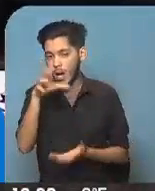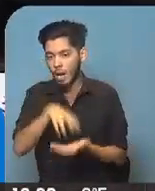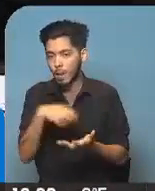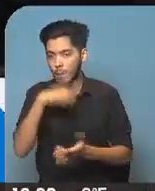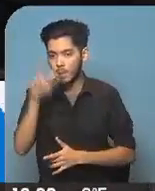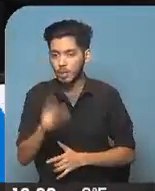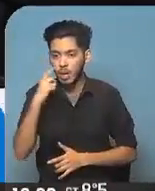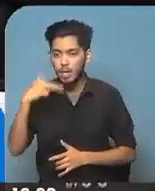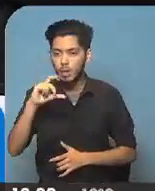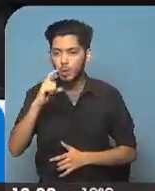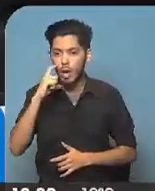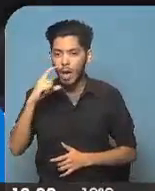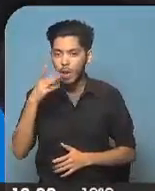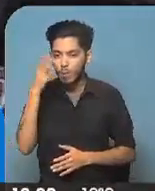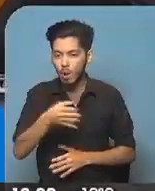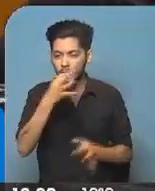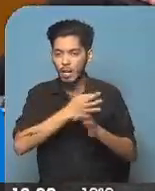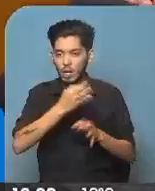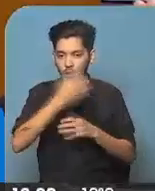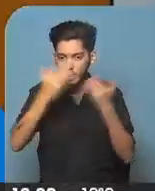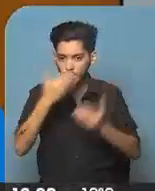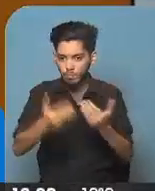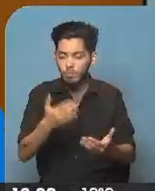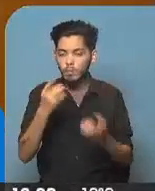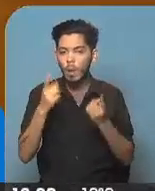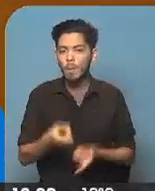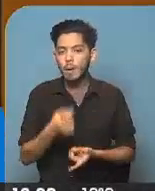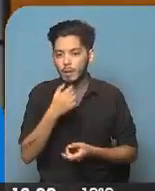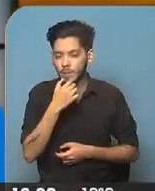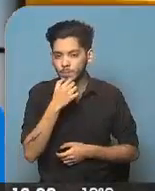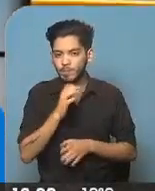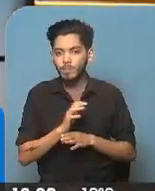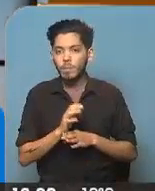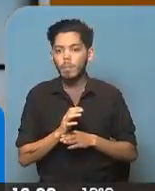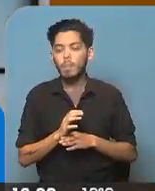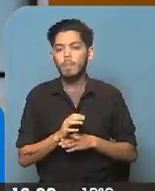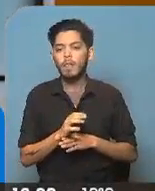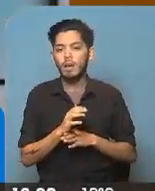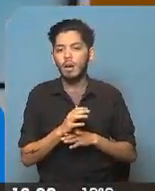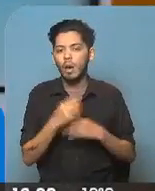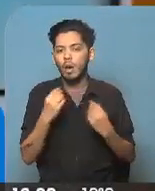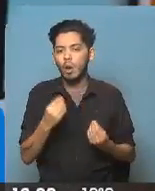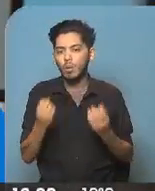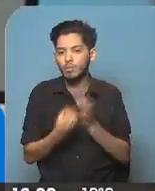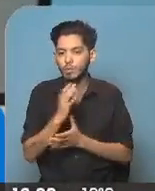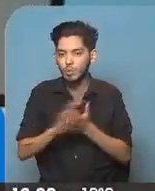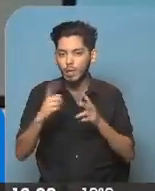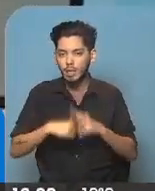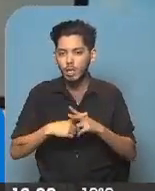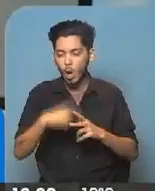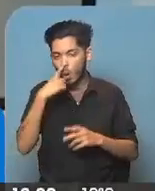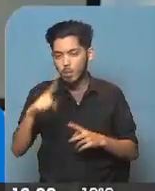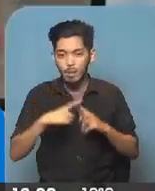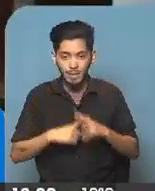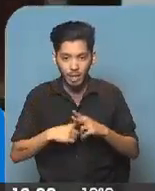vaya a concientizar y saber tratar de aplicar las últimas técnicas y las últimas tecnologías porque